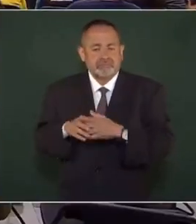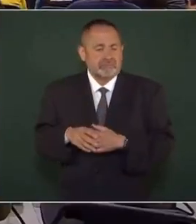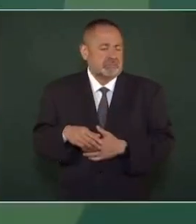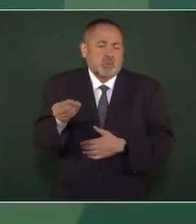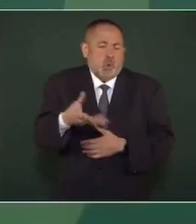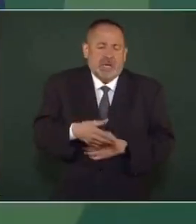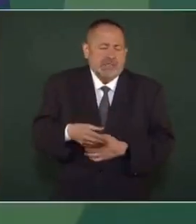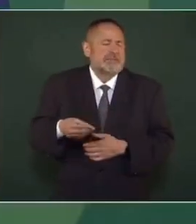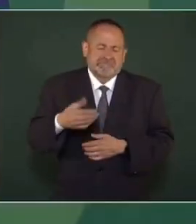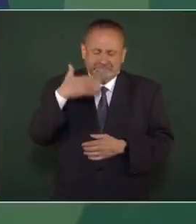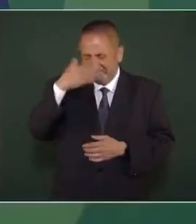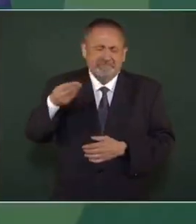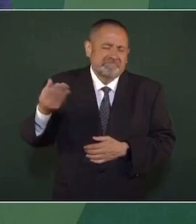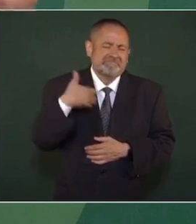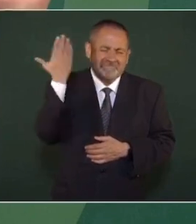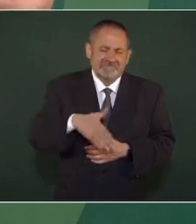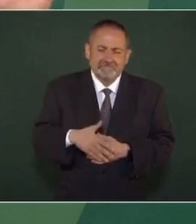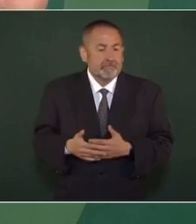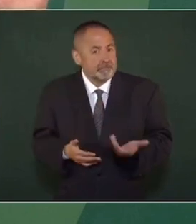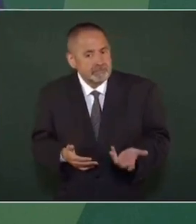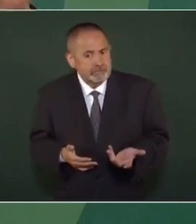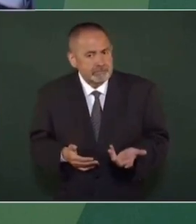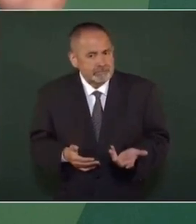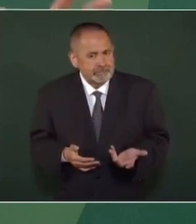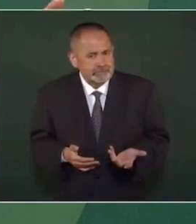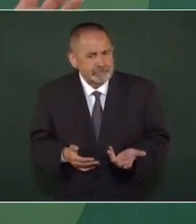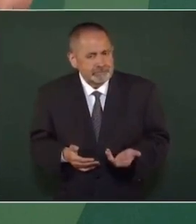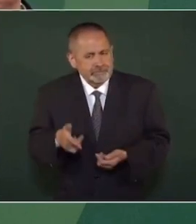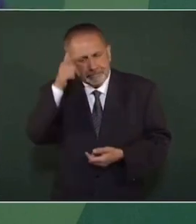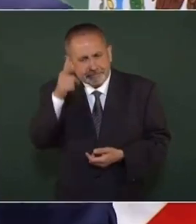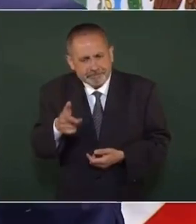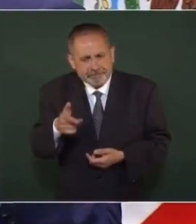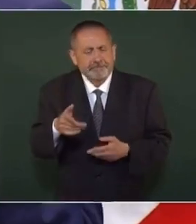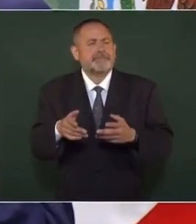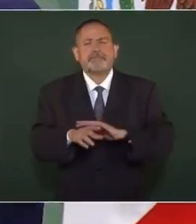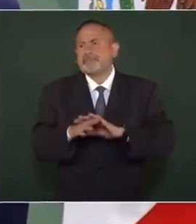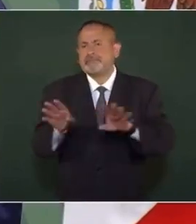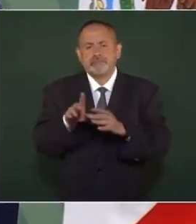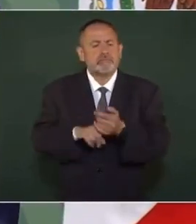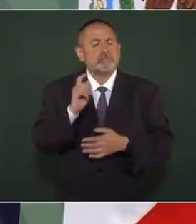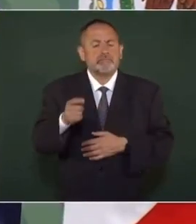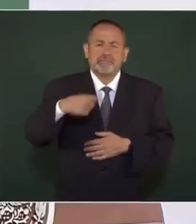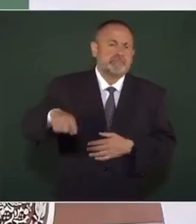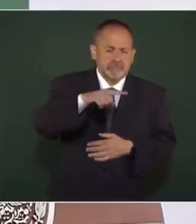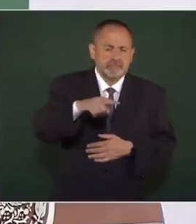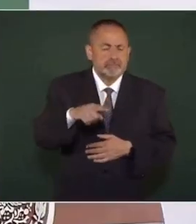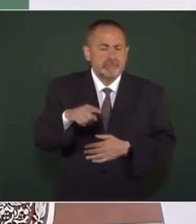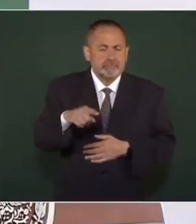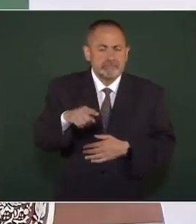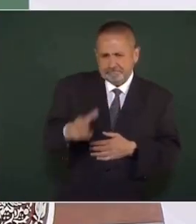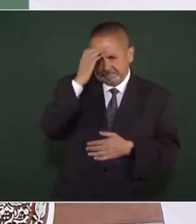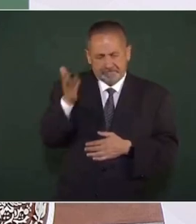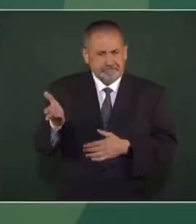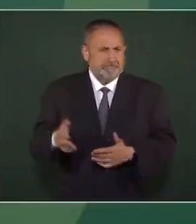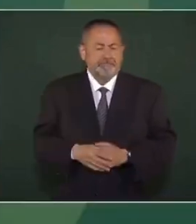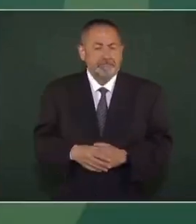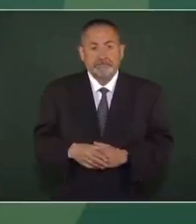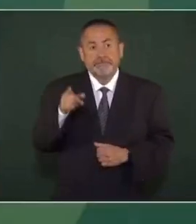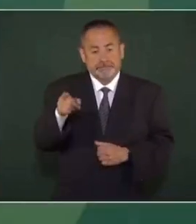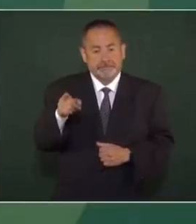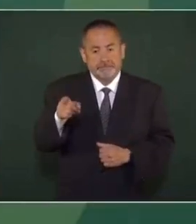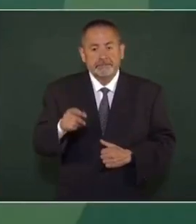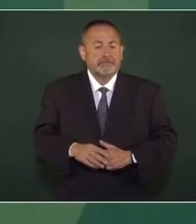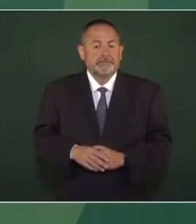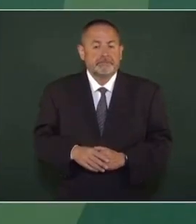Haigacido como haigacido. Entonces, eso refleja bien la personalidad de Calderón. Él